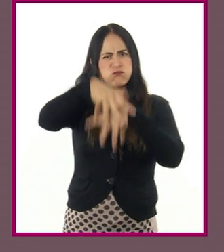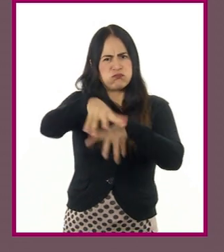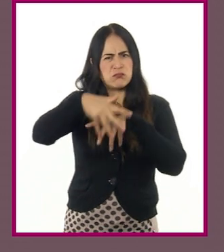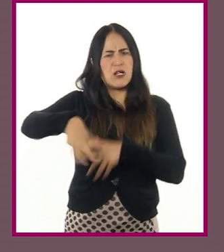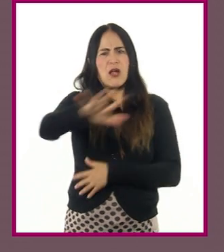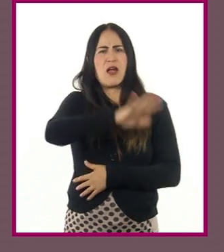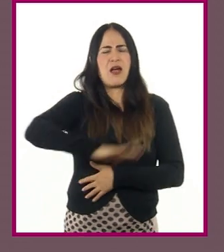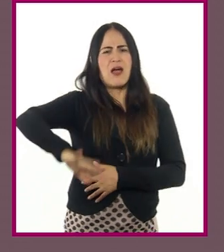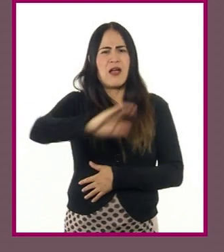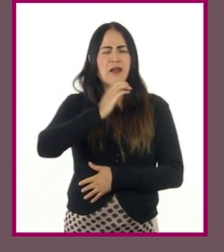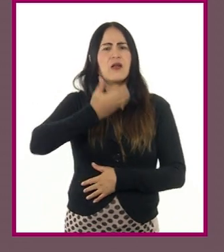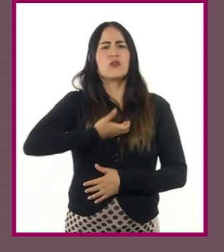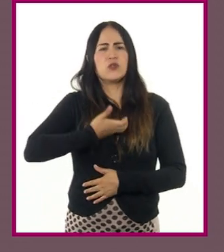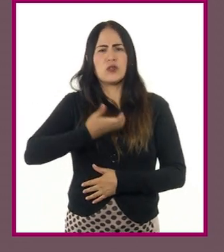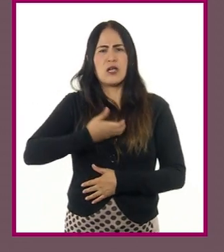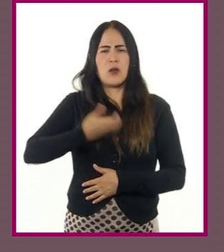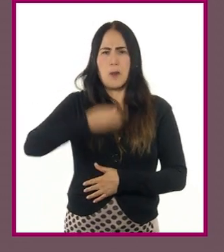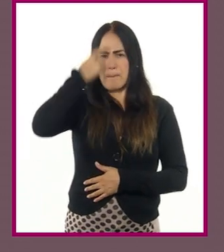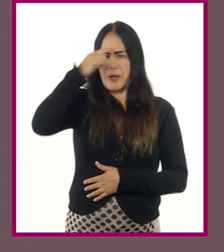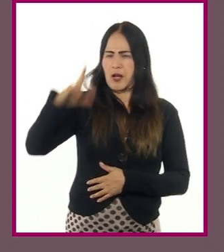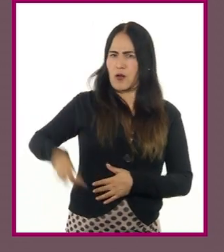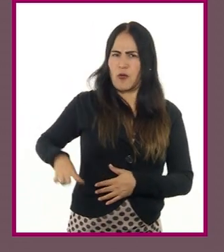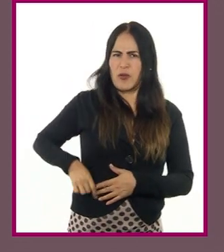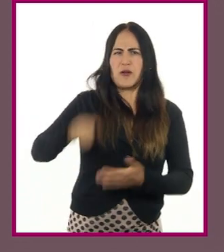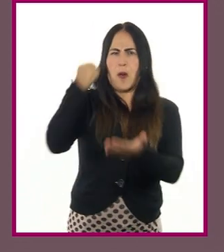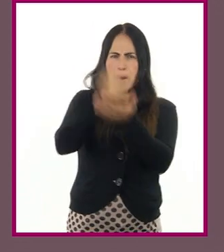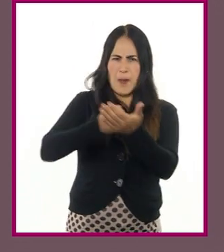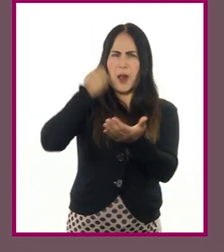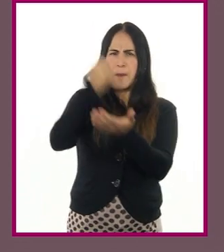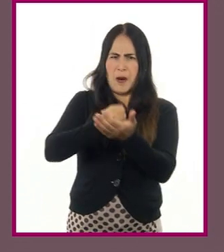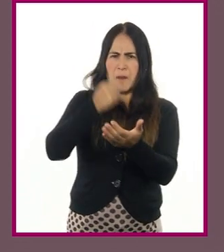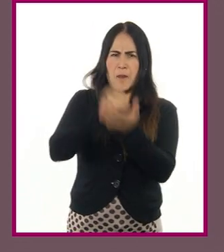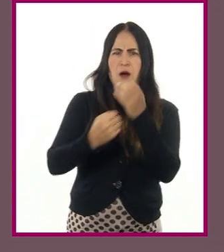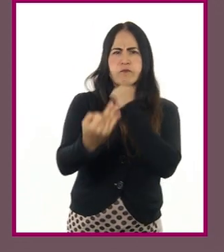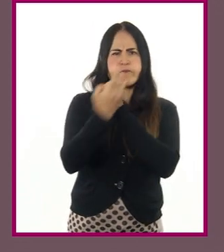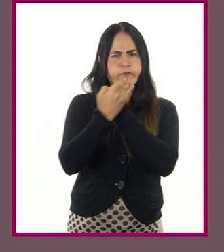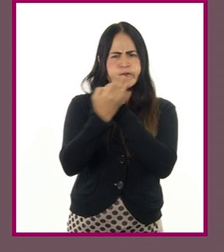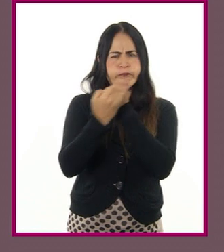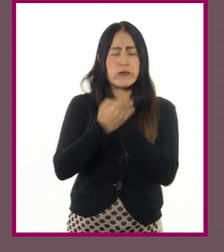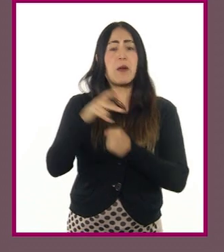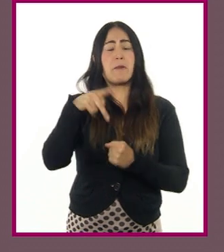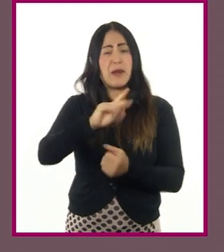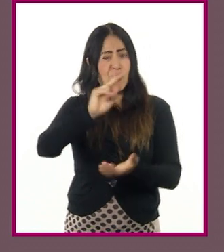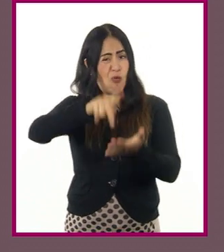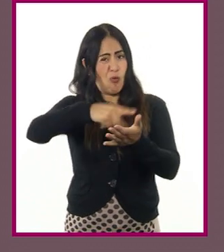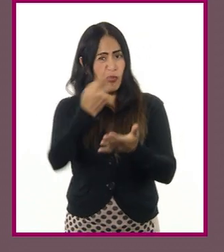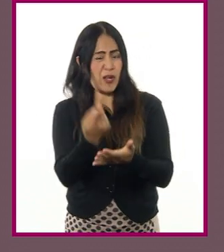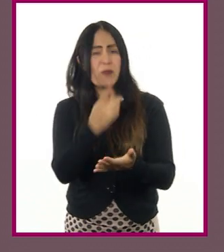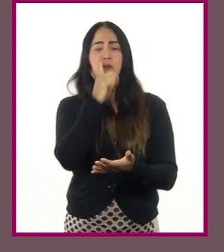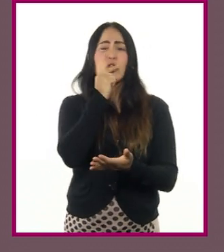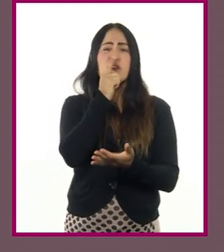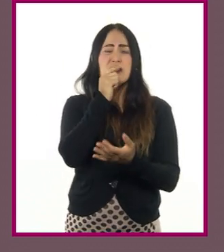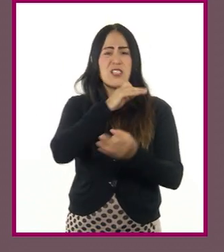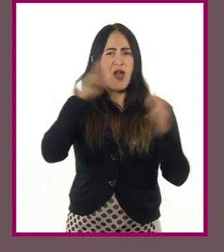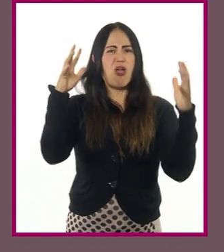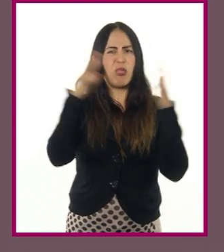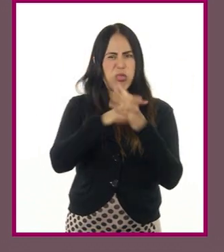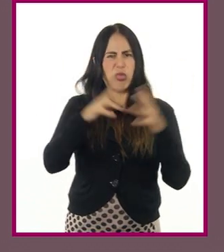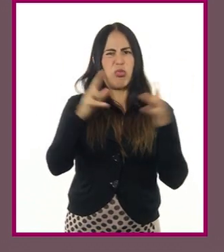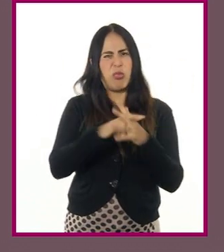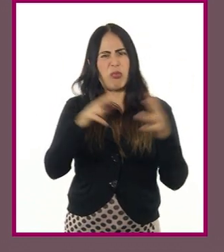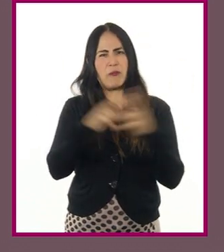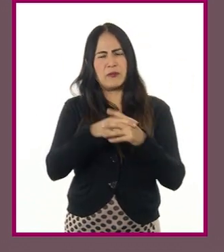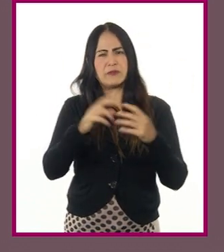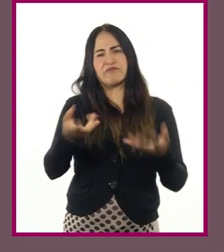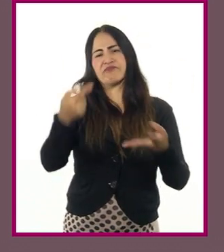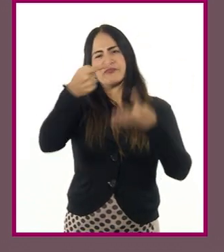exigir garantías al gobierno federal. Pero de nueva cuenta se produjeron enfrentamientos con la policía, dejando como